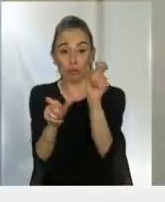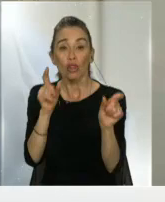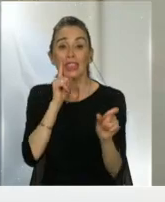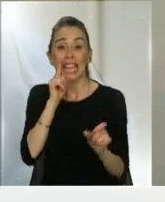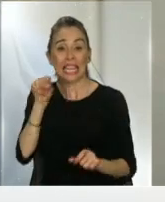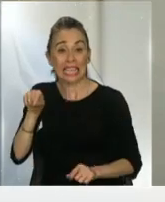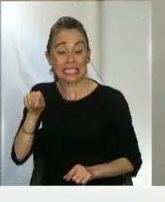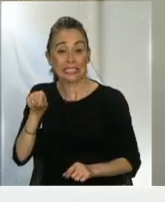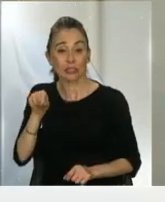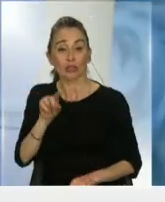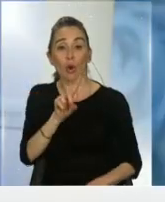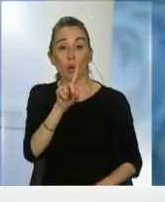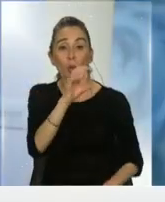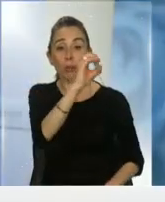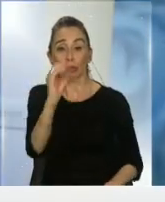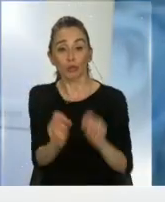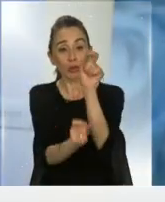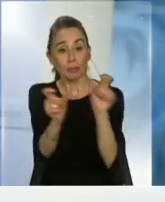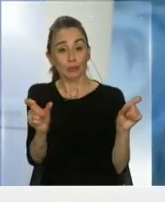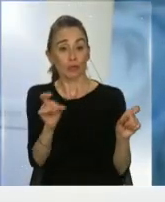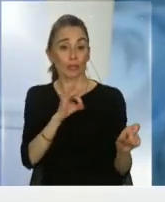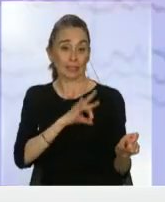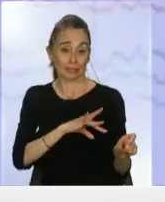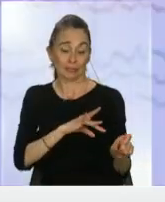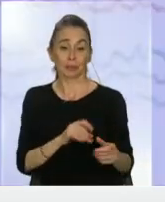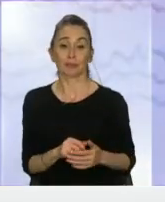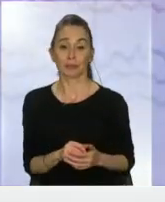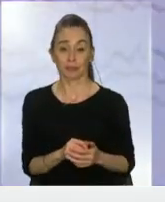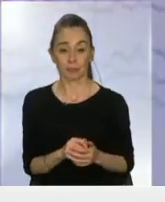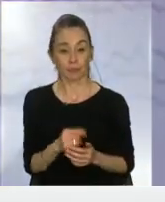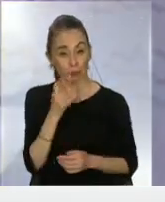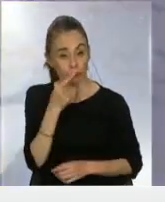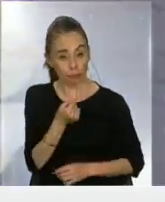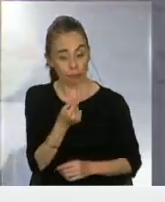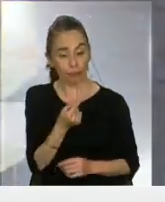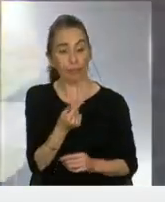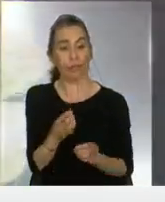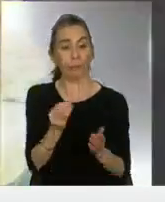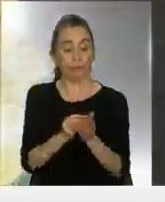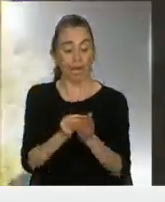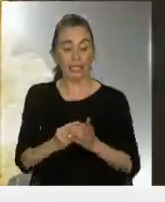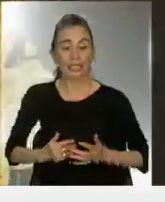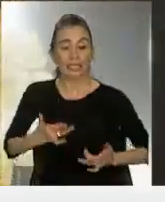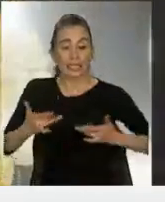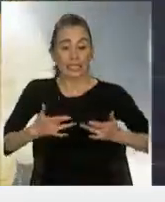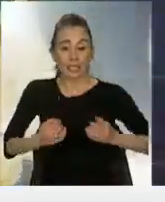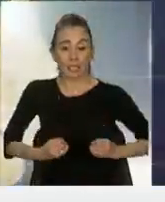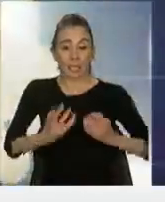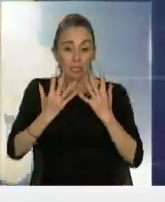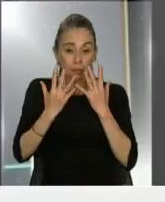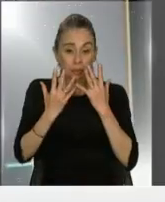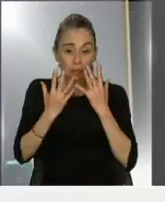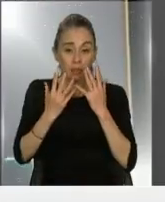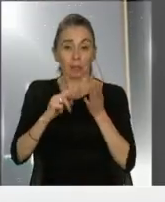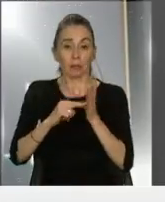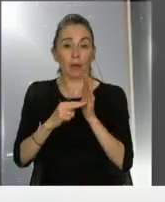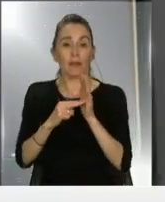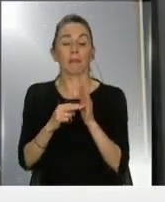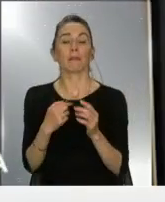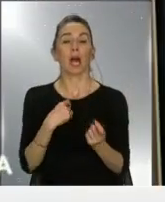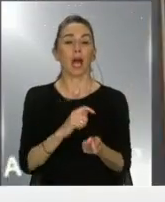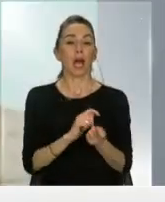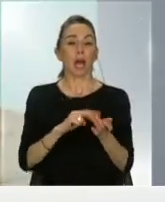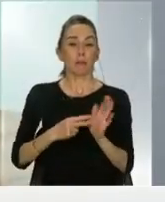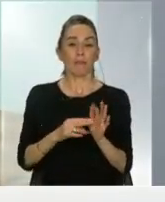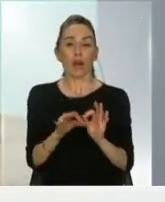personas, el 1% de la población. O sea, en la medida que haya más síntomas de corte de trastornos conductuales, o